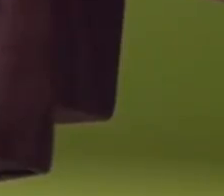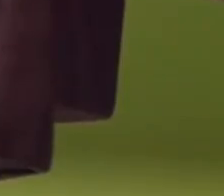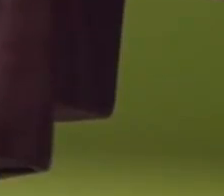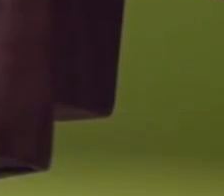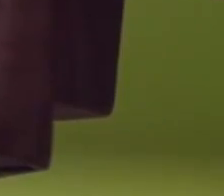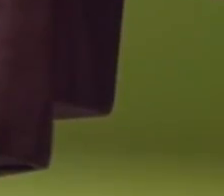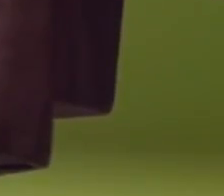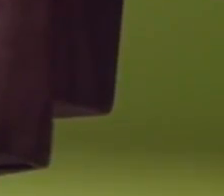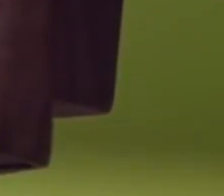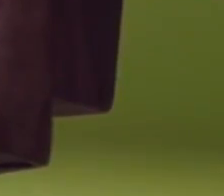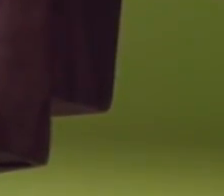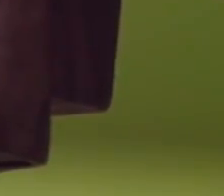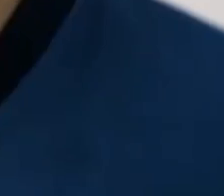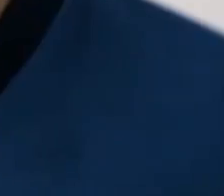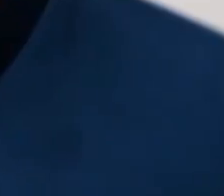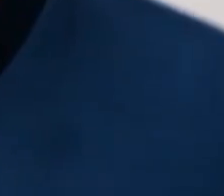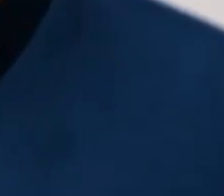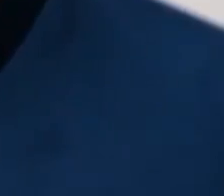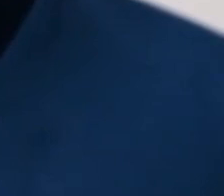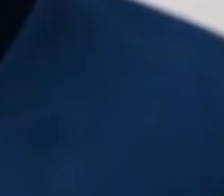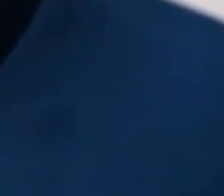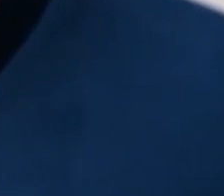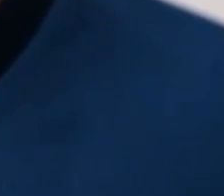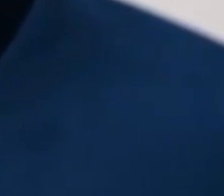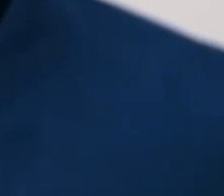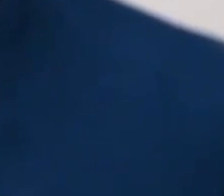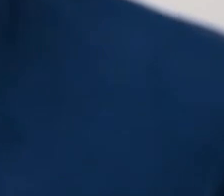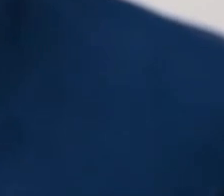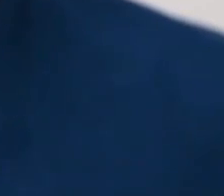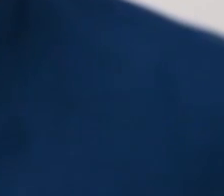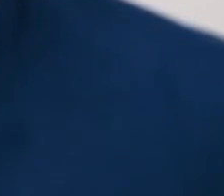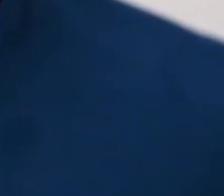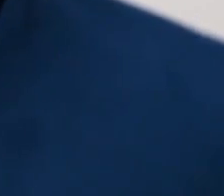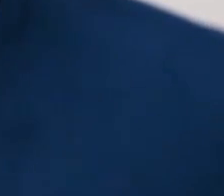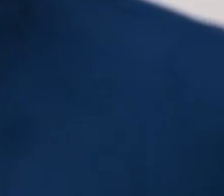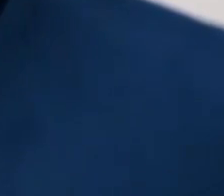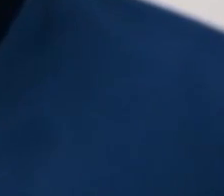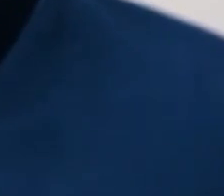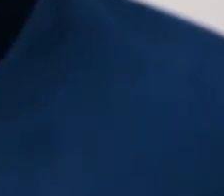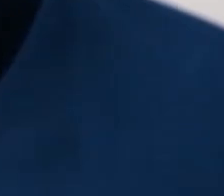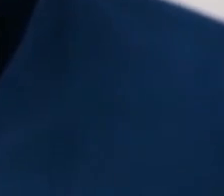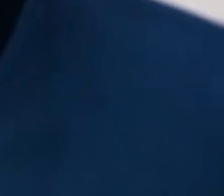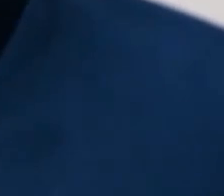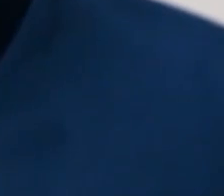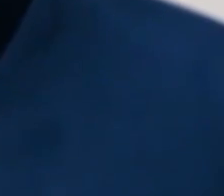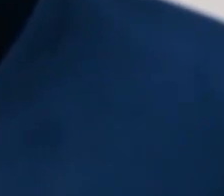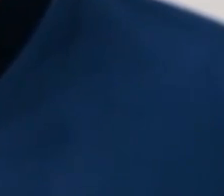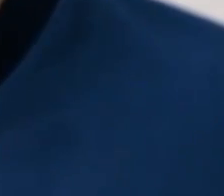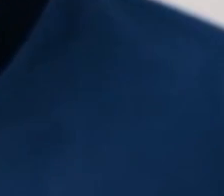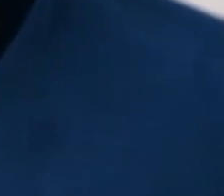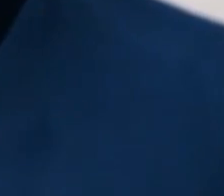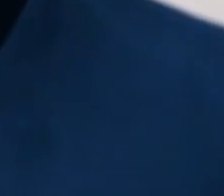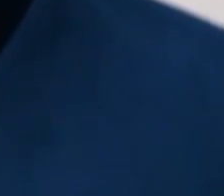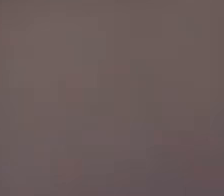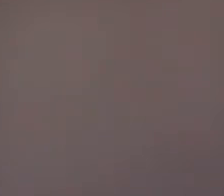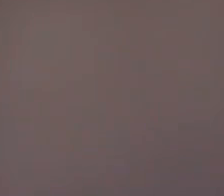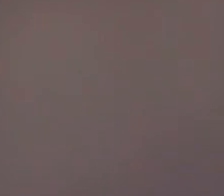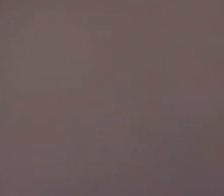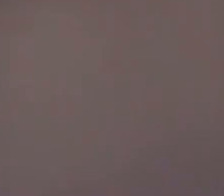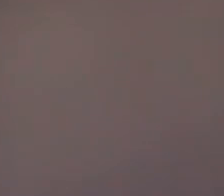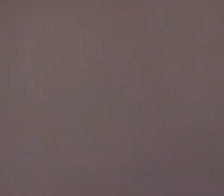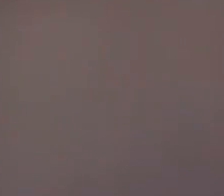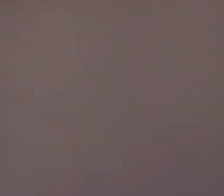de aproximarse a los Olímpicos, un poquito menos permeada por el discurso de las televisoras, que a veces también un poco por competir y